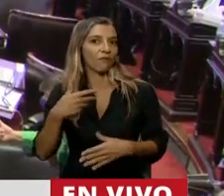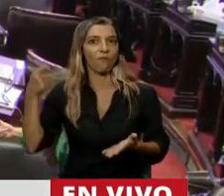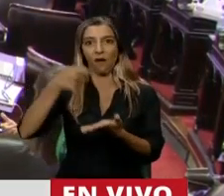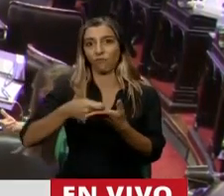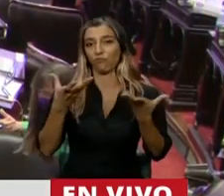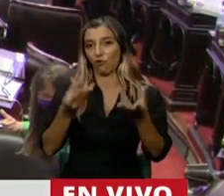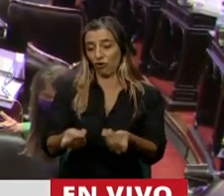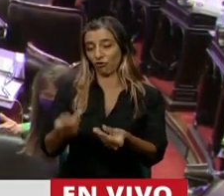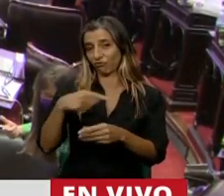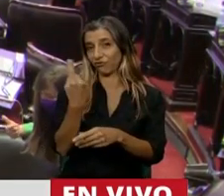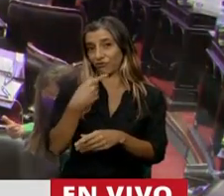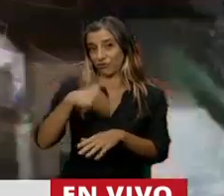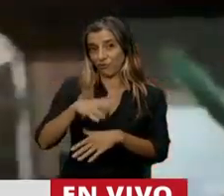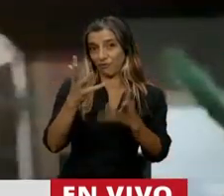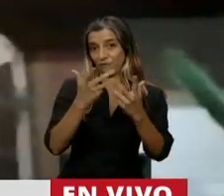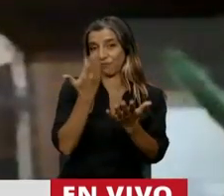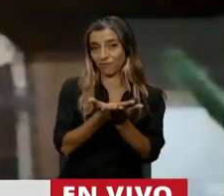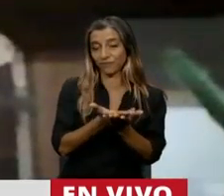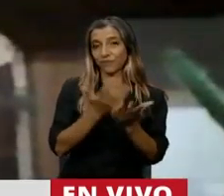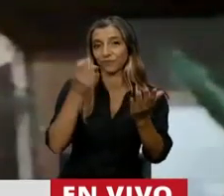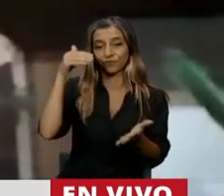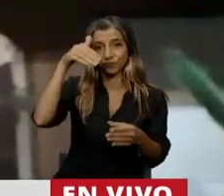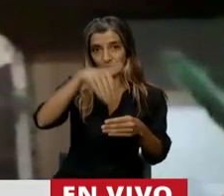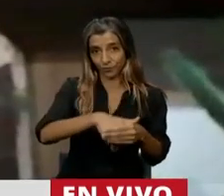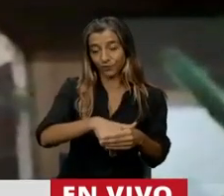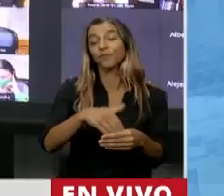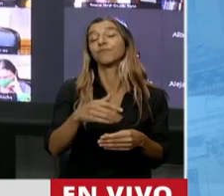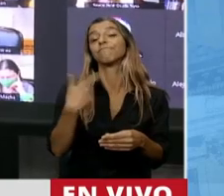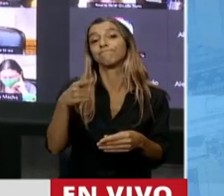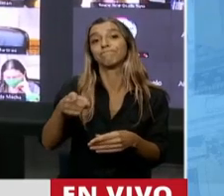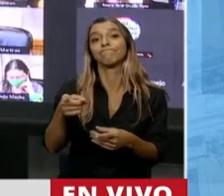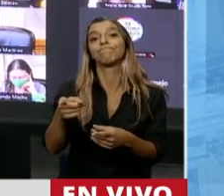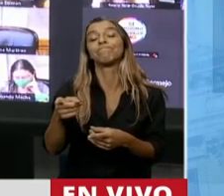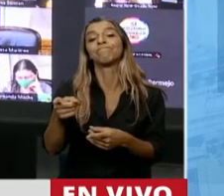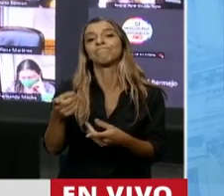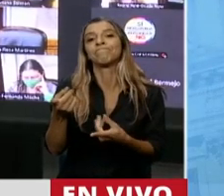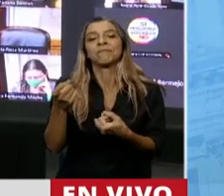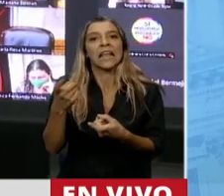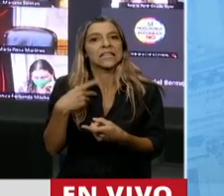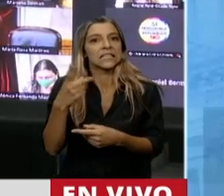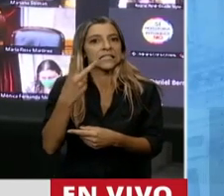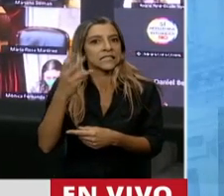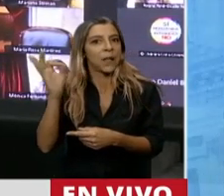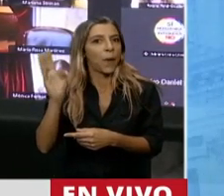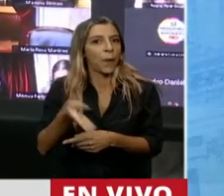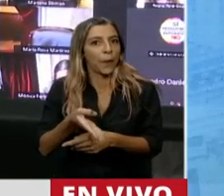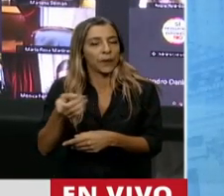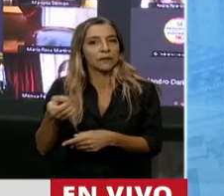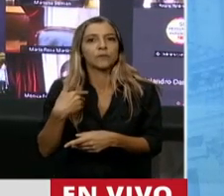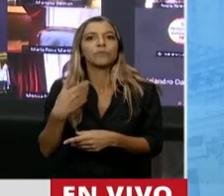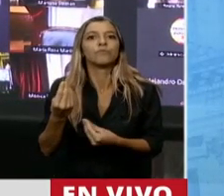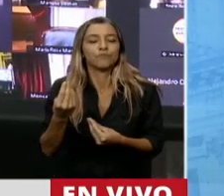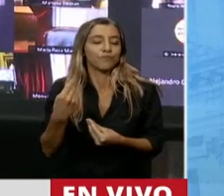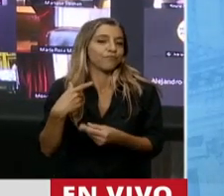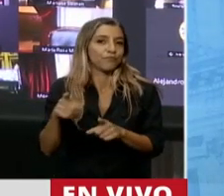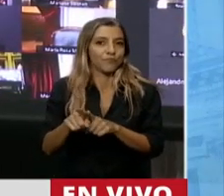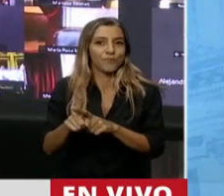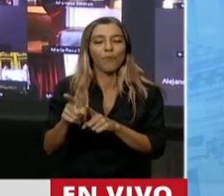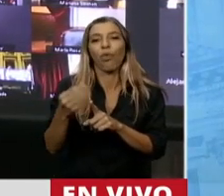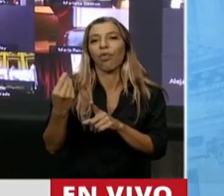votar refiere a un 20% para el fortalecimiento del programa de becas Progresar,